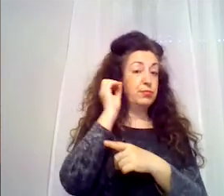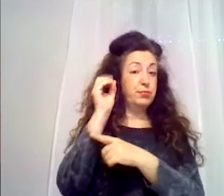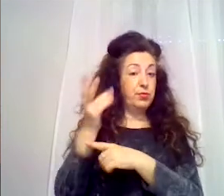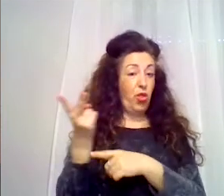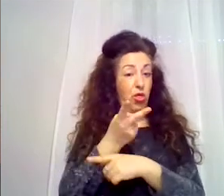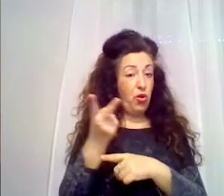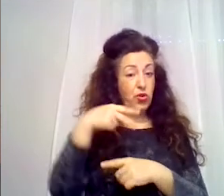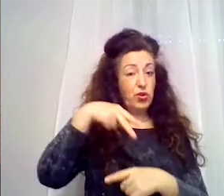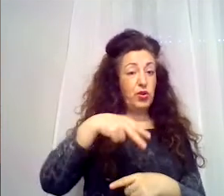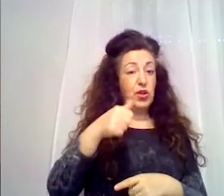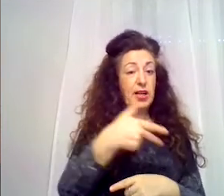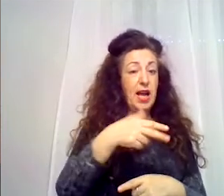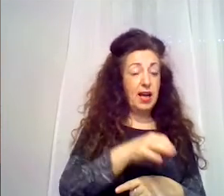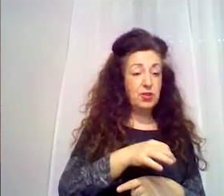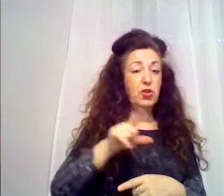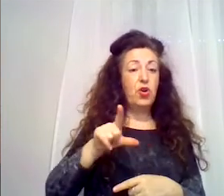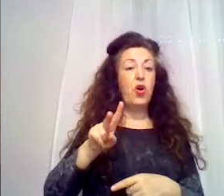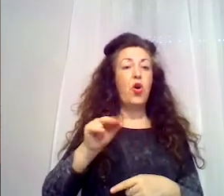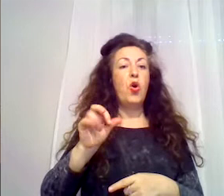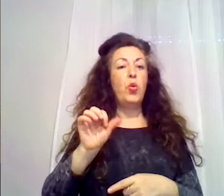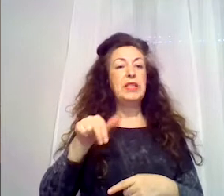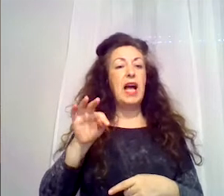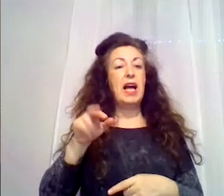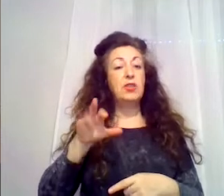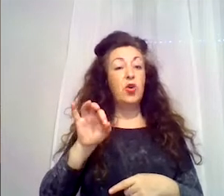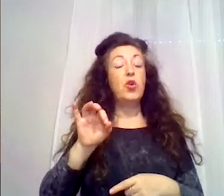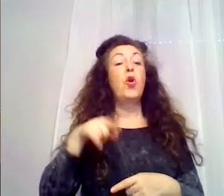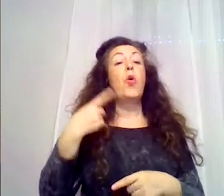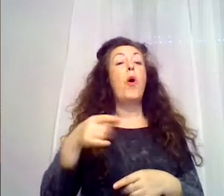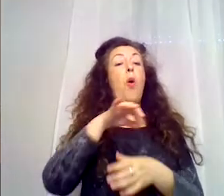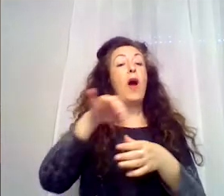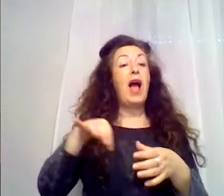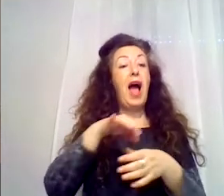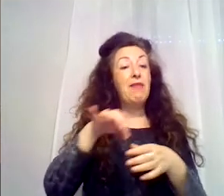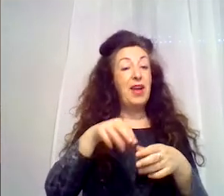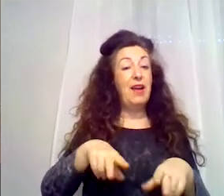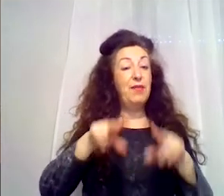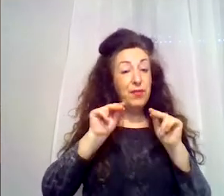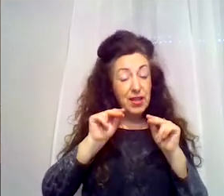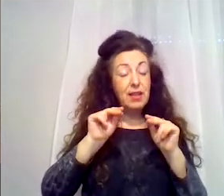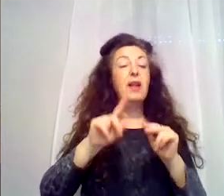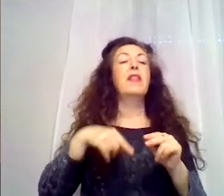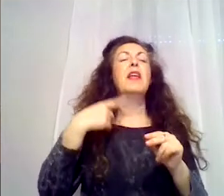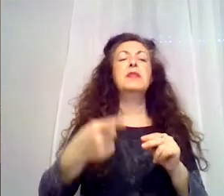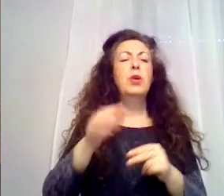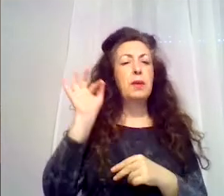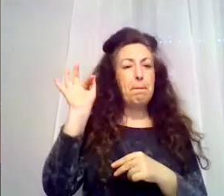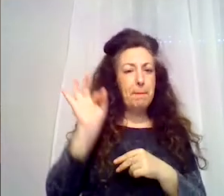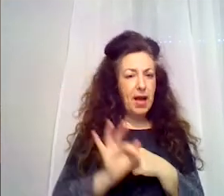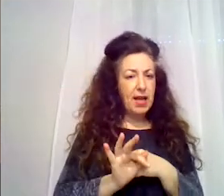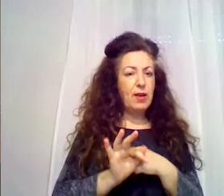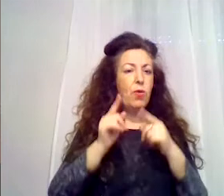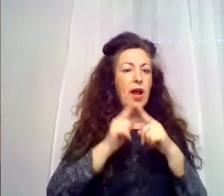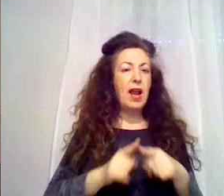puesto que después de las presentaciones de Nacho y Luis Antonio, y después del café que tenemos siempre como